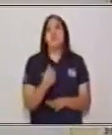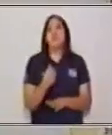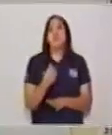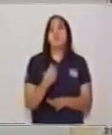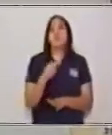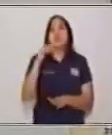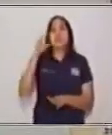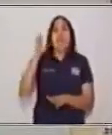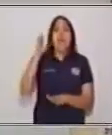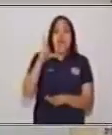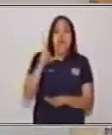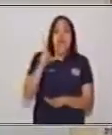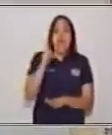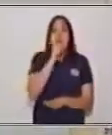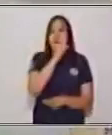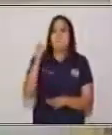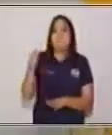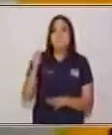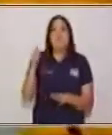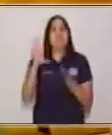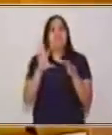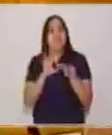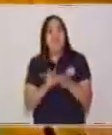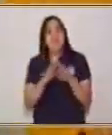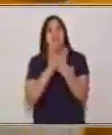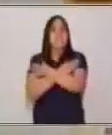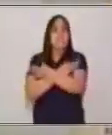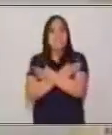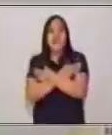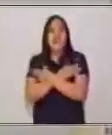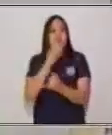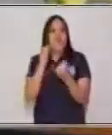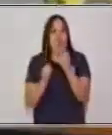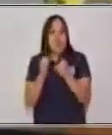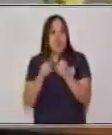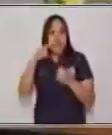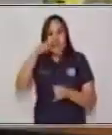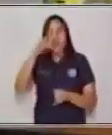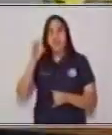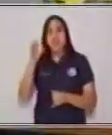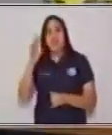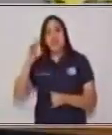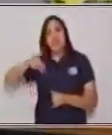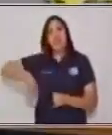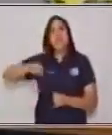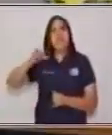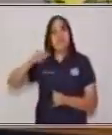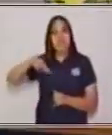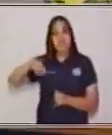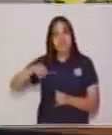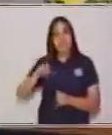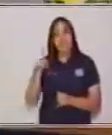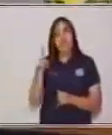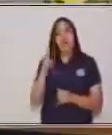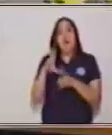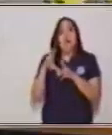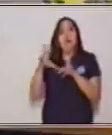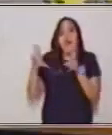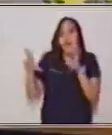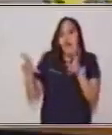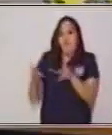¿Ok? Todo en término. Dentro de mi término tenemos que realizar ahora otro